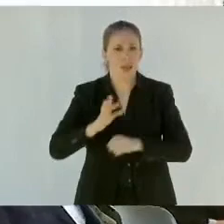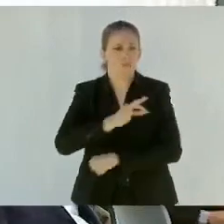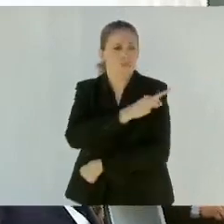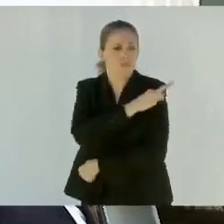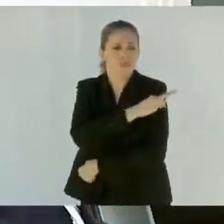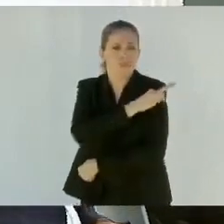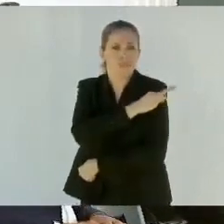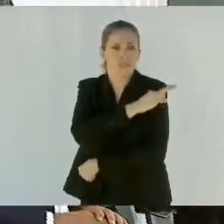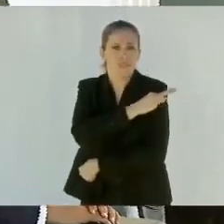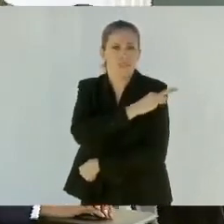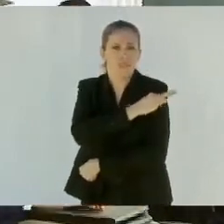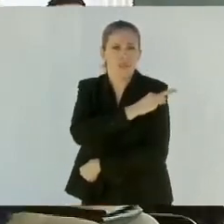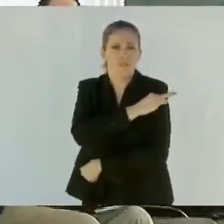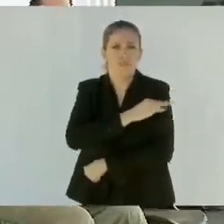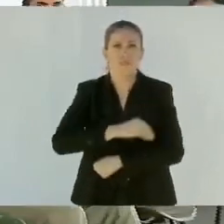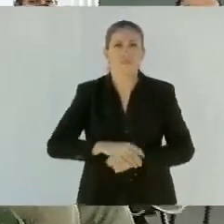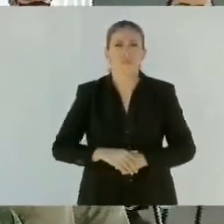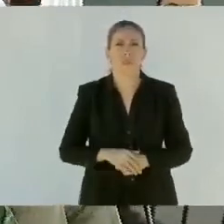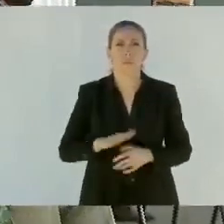ya como